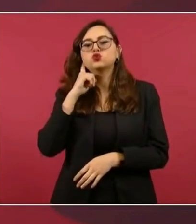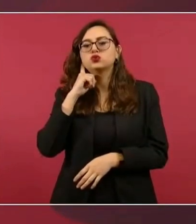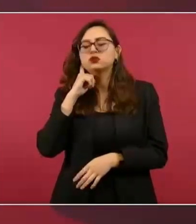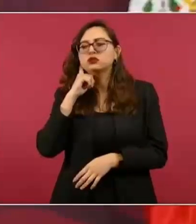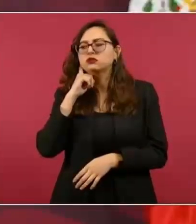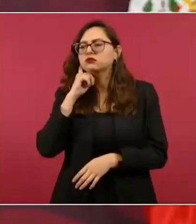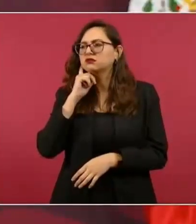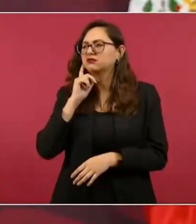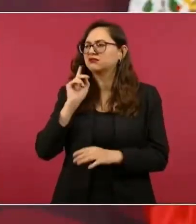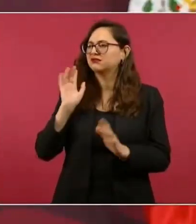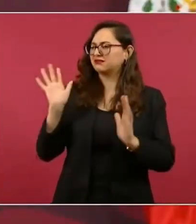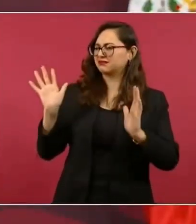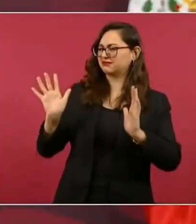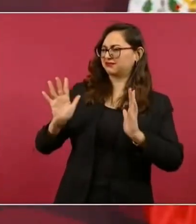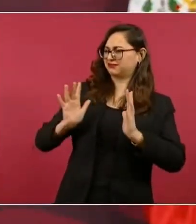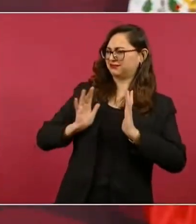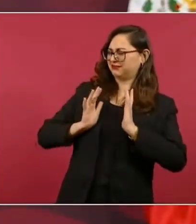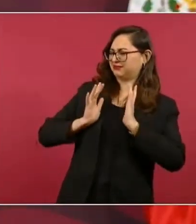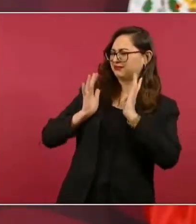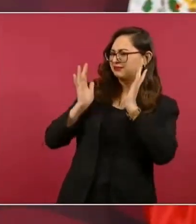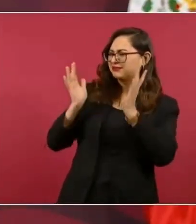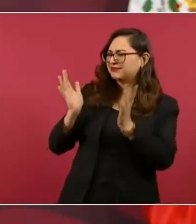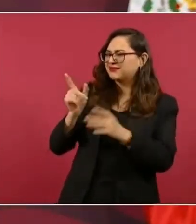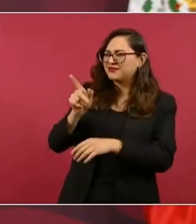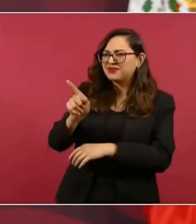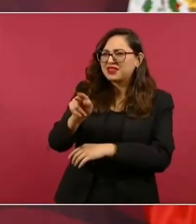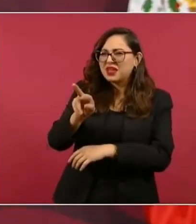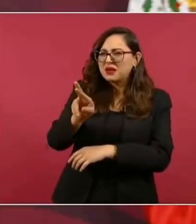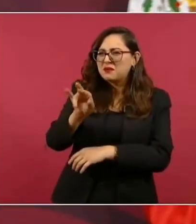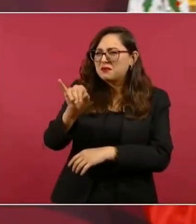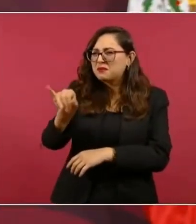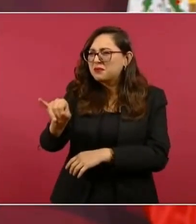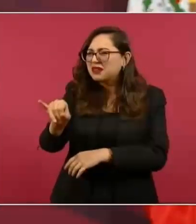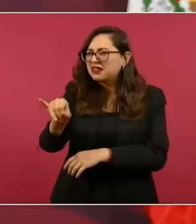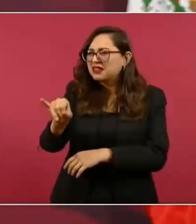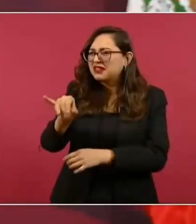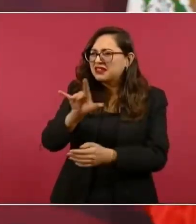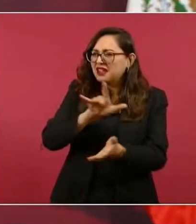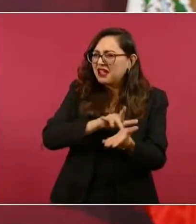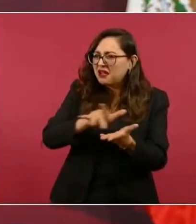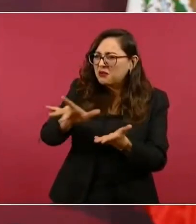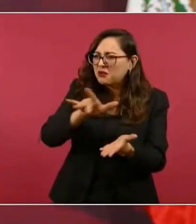tiene que apoyar al PRI y a los Moreira,